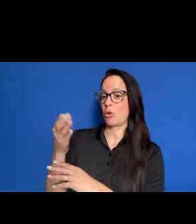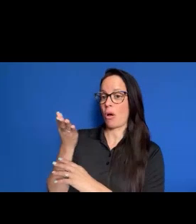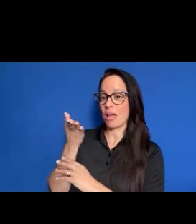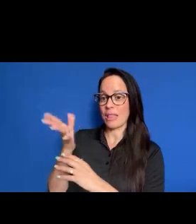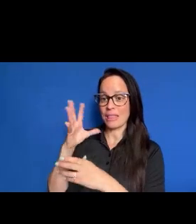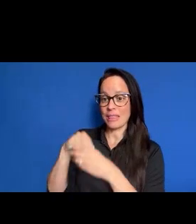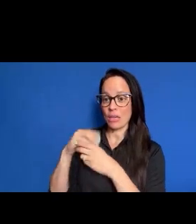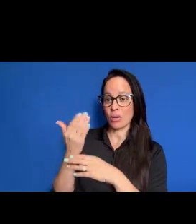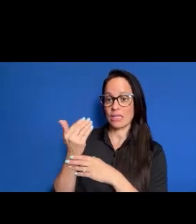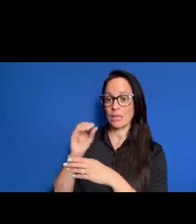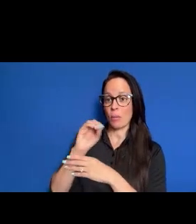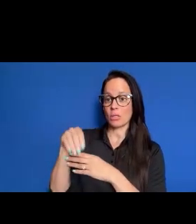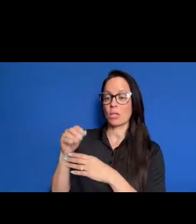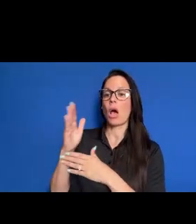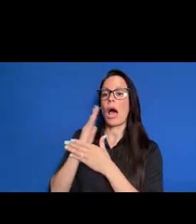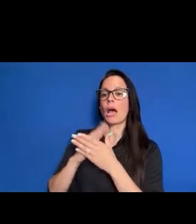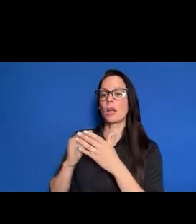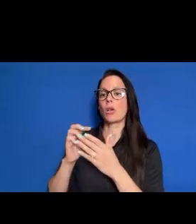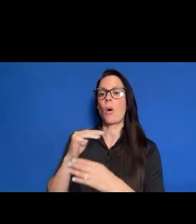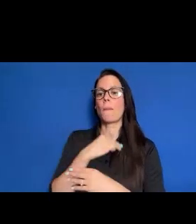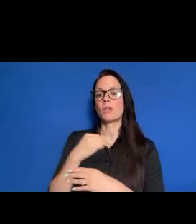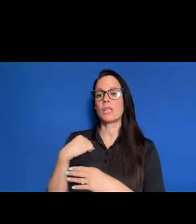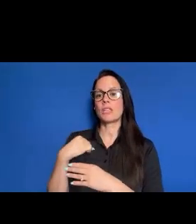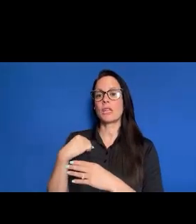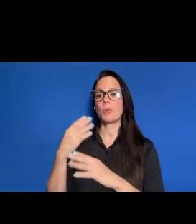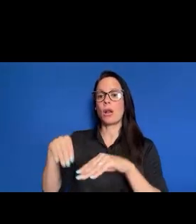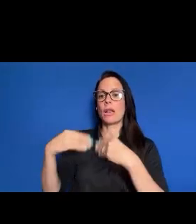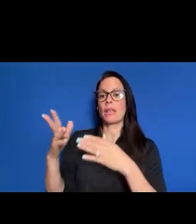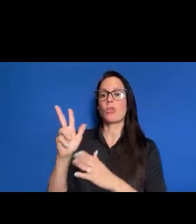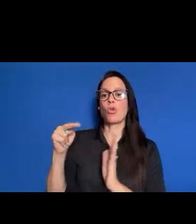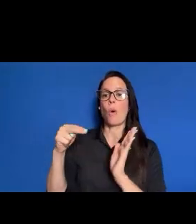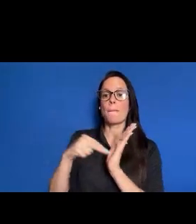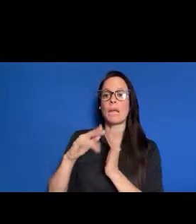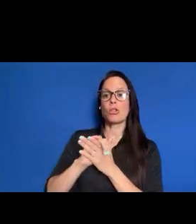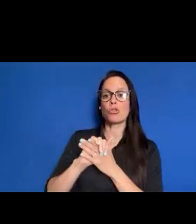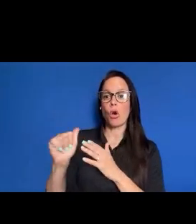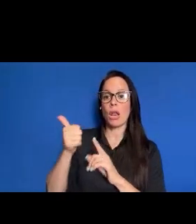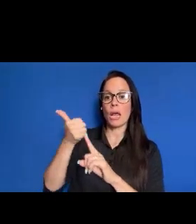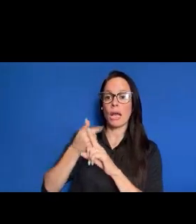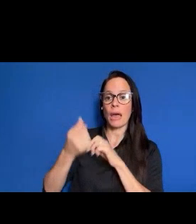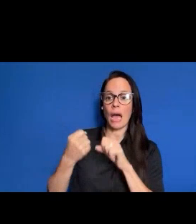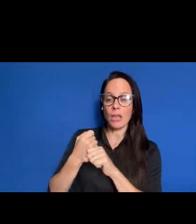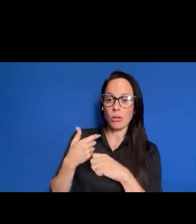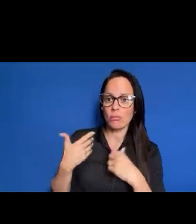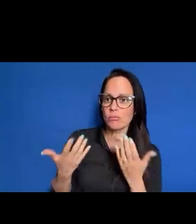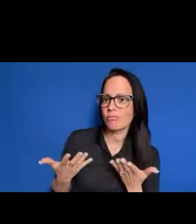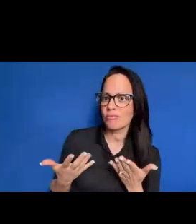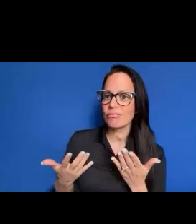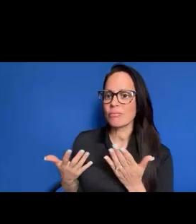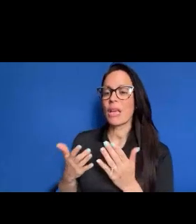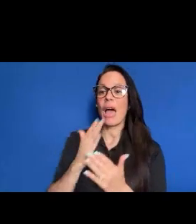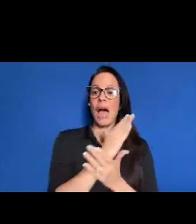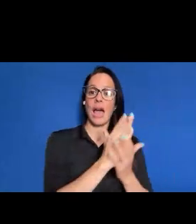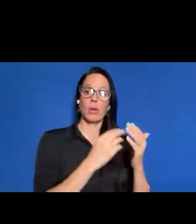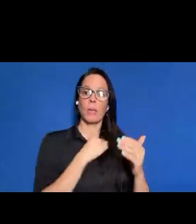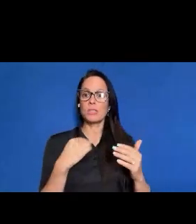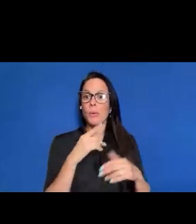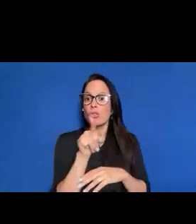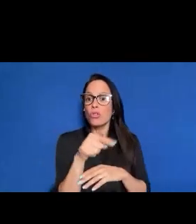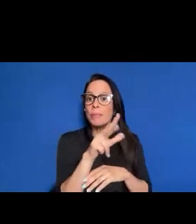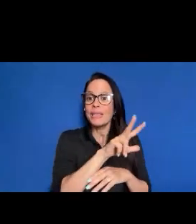que reciben $2,000 al año. Claro, ya. 300, hay uno que recibe 300. Por eso, Con eso no va a poder hacer nada,